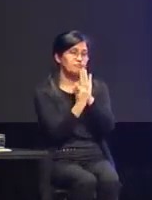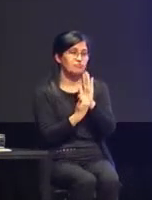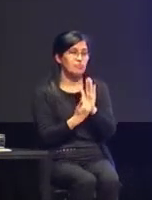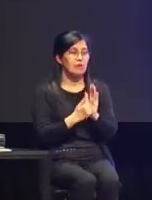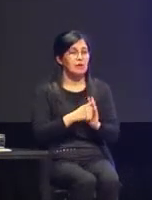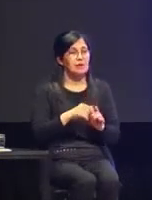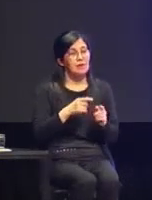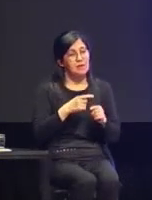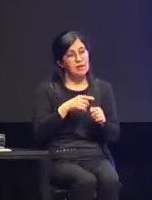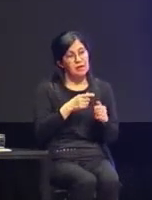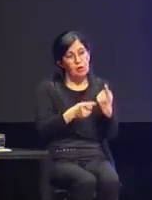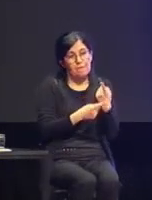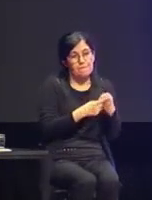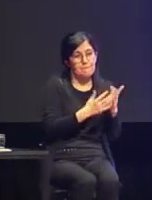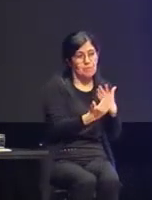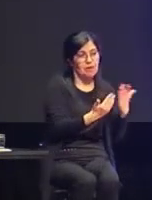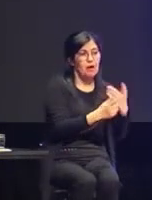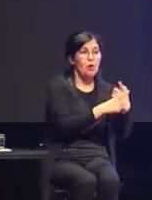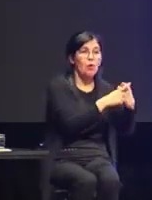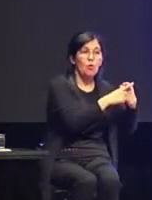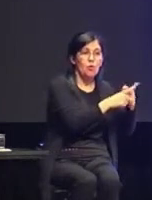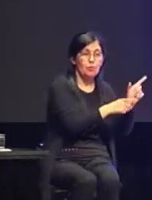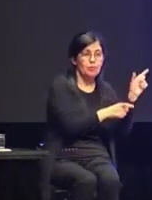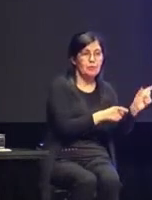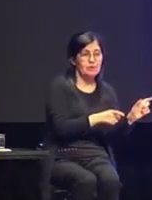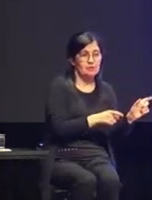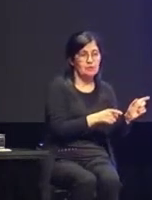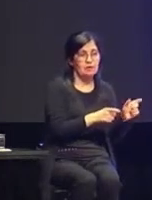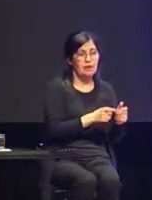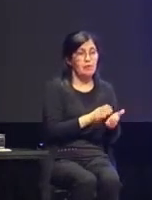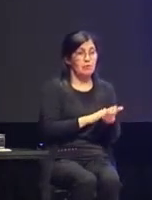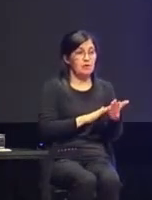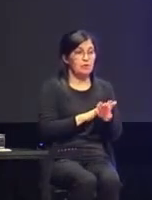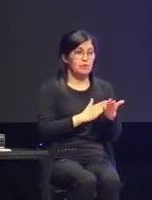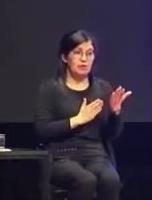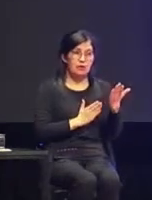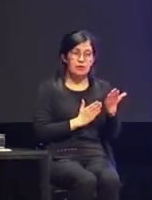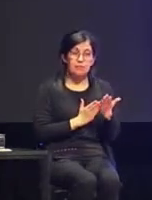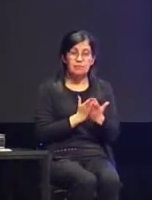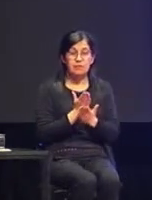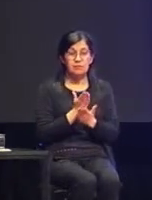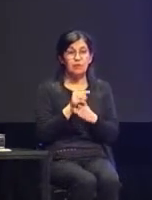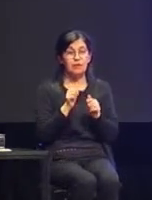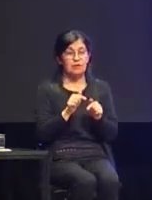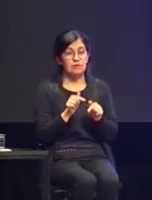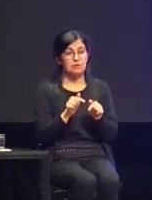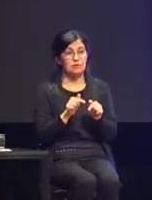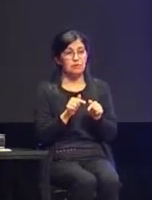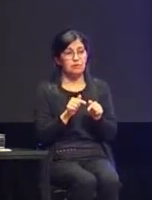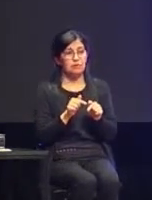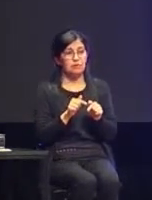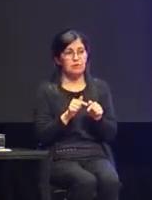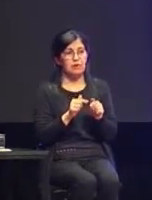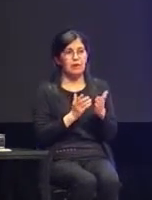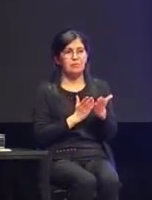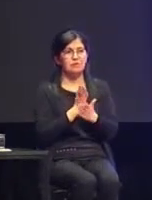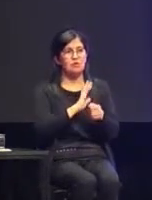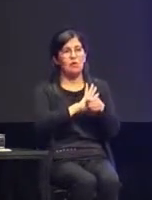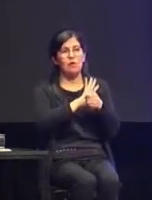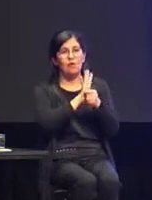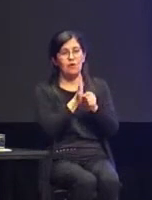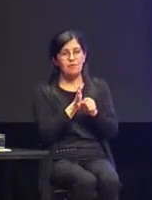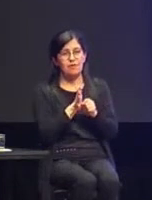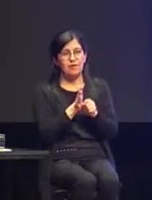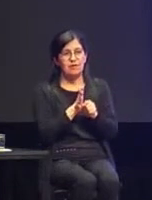otros pacientes específicos. Sí, cuando partió el COVID, acuérdense que el COVID partió siendo,